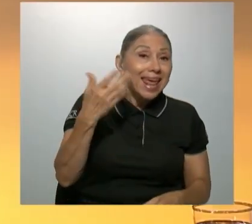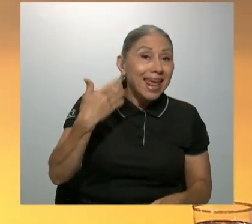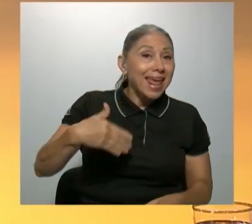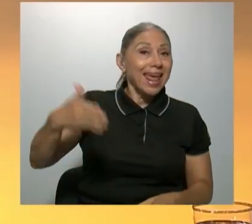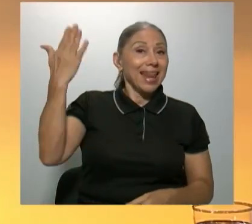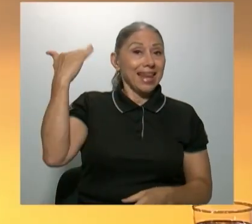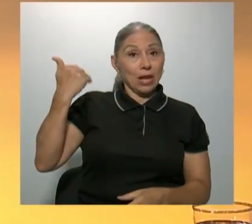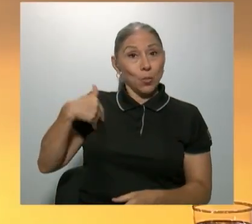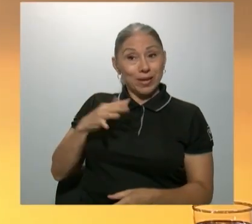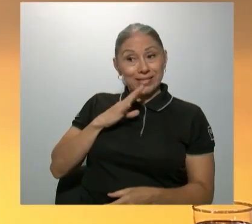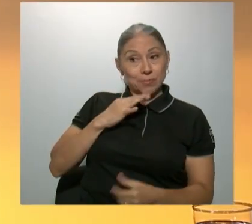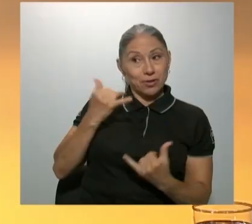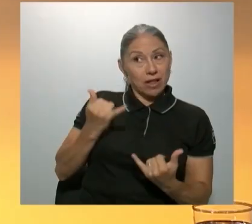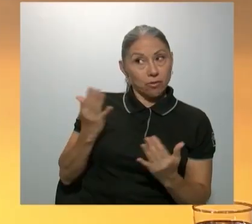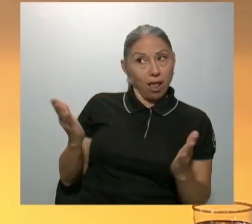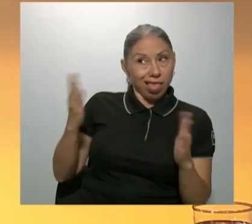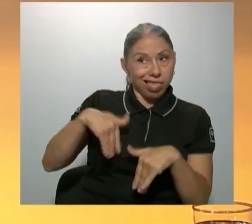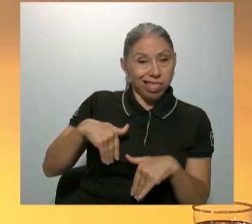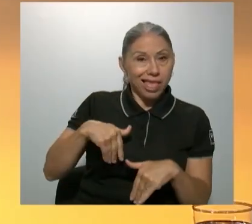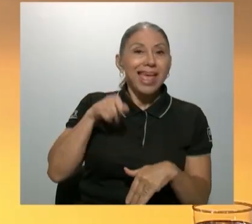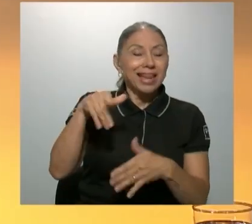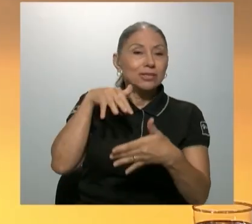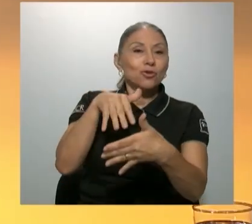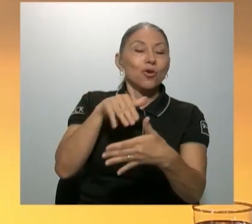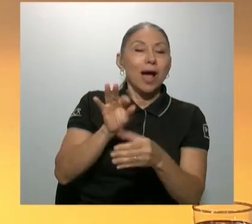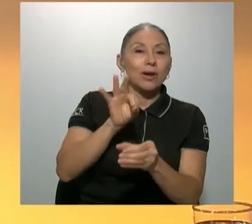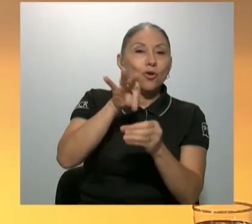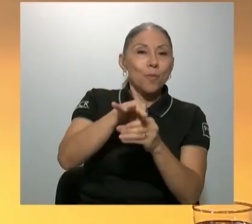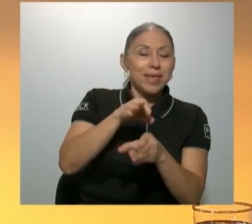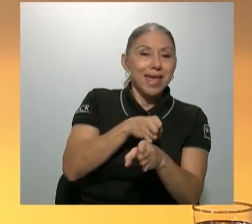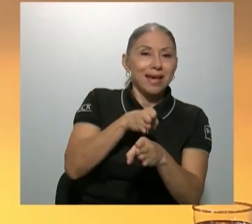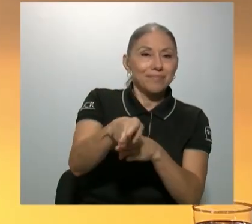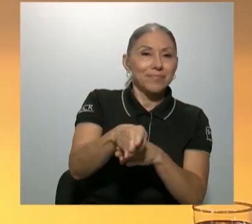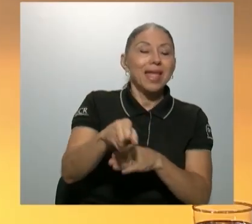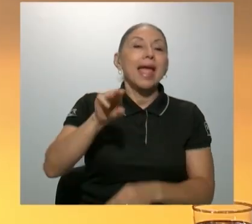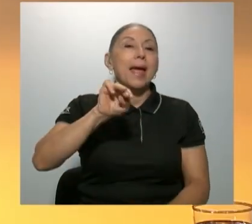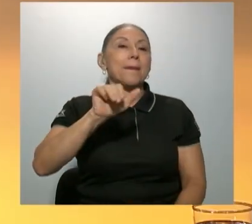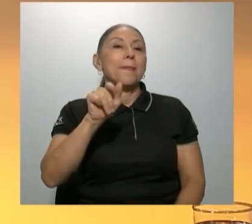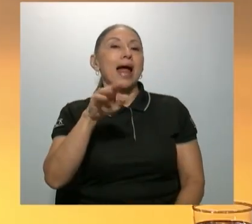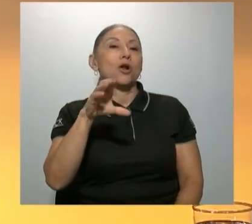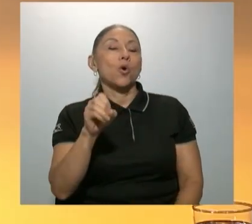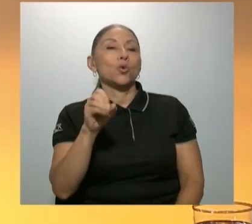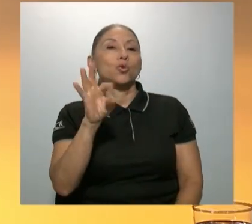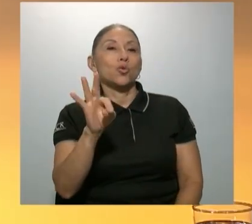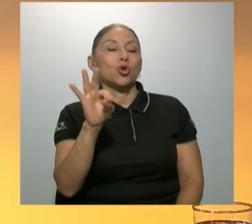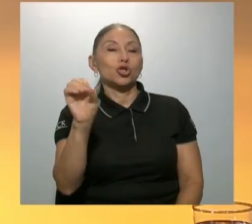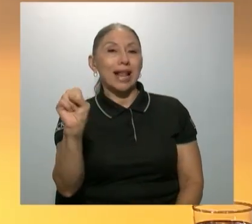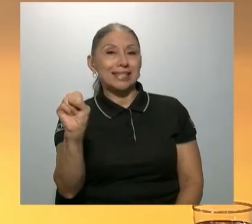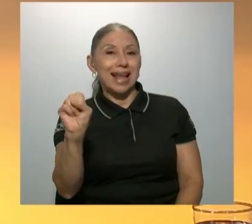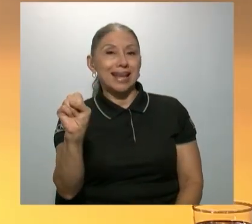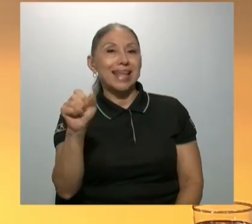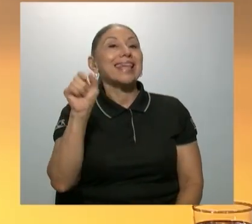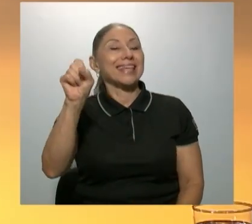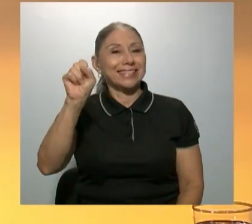Y don Marco Tulio Salazar, que sí es herediano, era un sociólogo